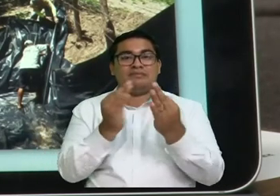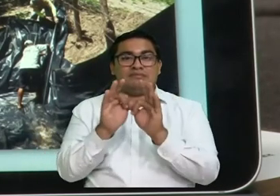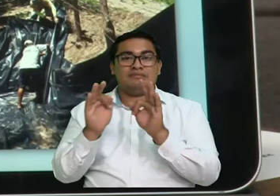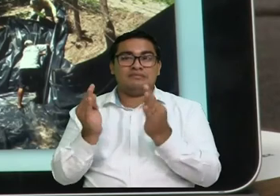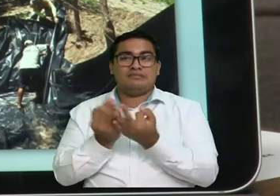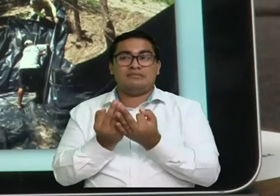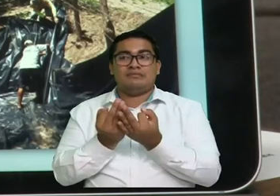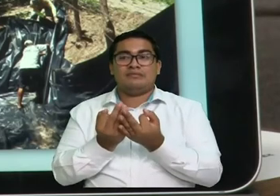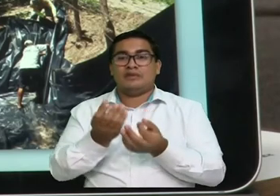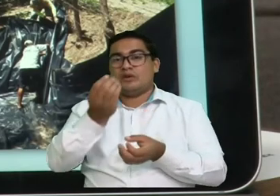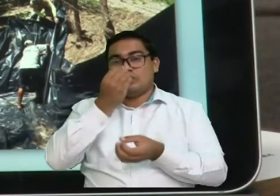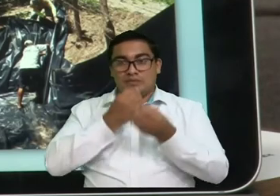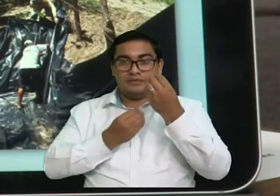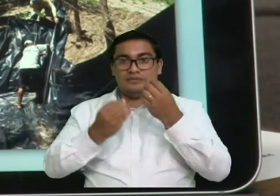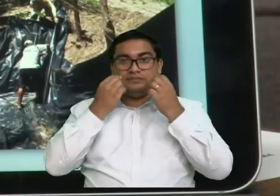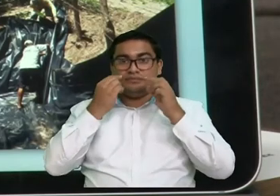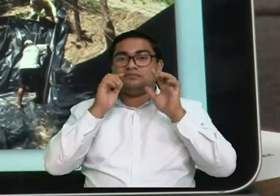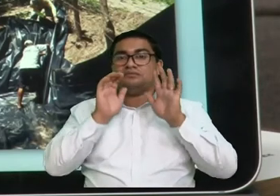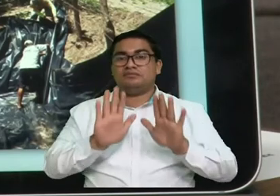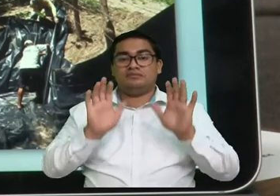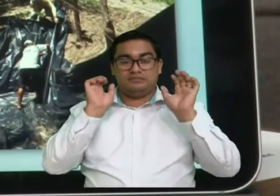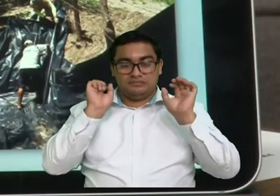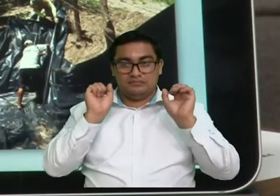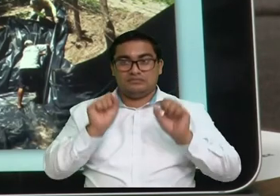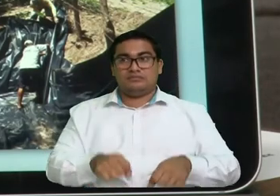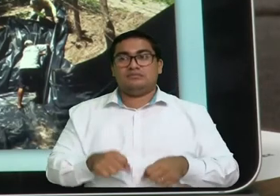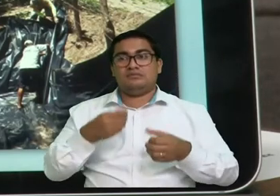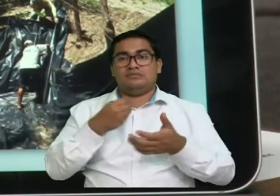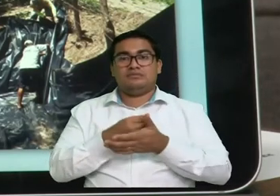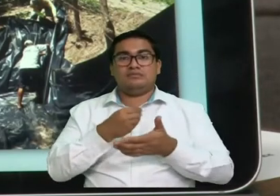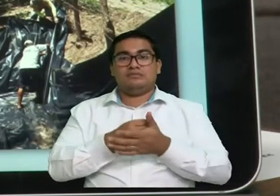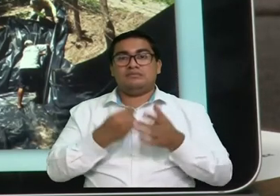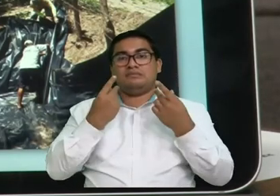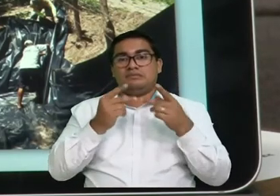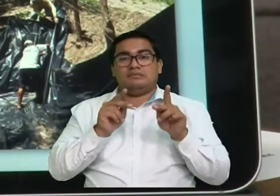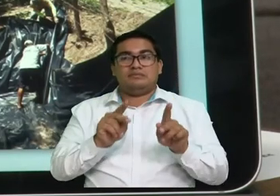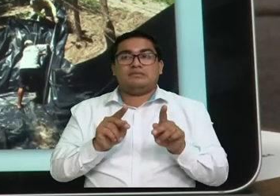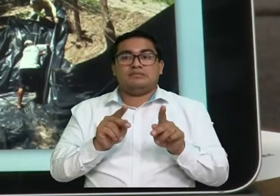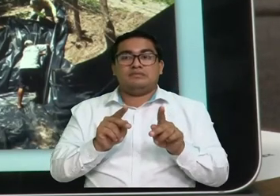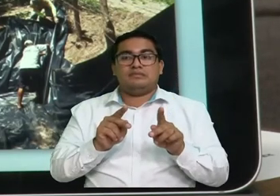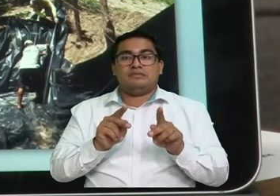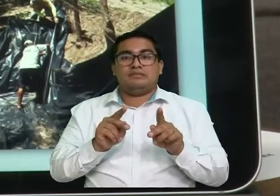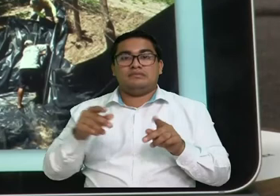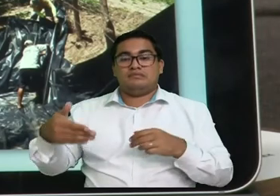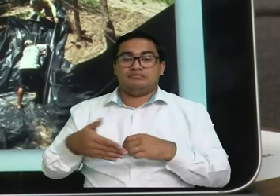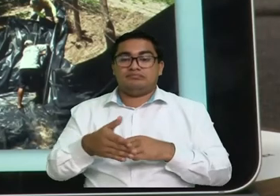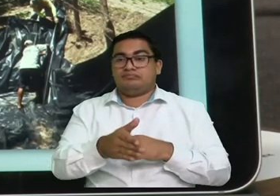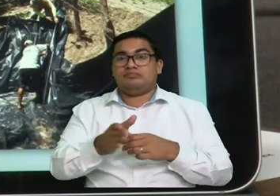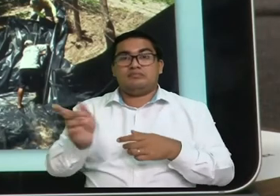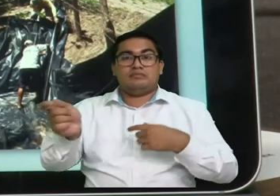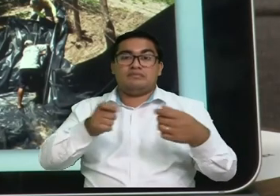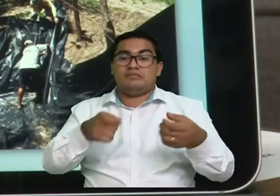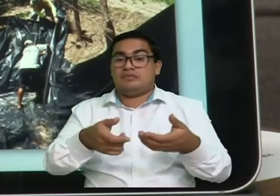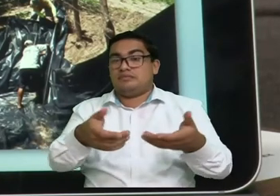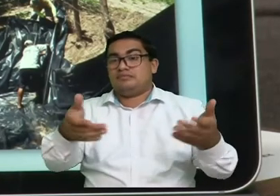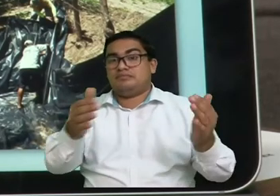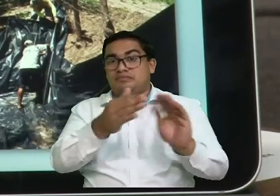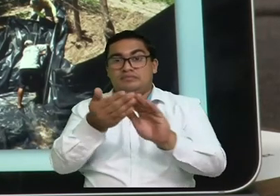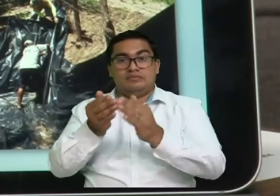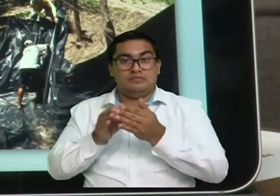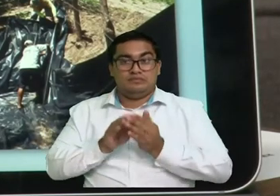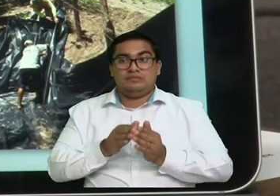en la seguridad alimentaria podrán consumirlo, pero el excedente lo van a vender. Entonces, para las comunidades, claro. Para